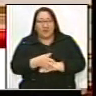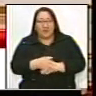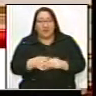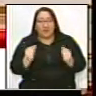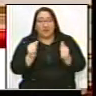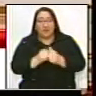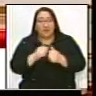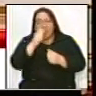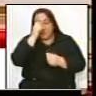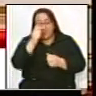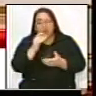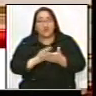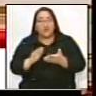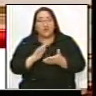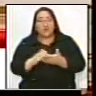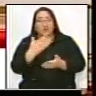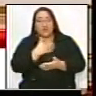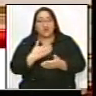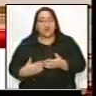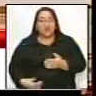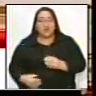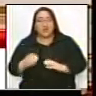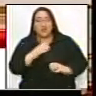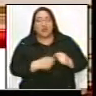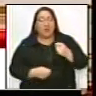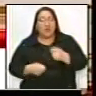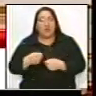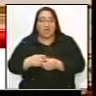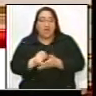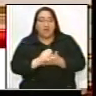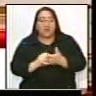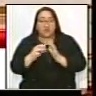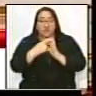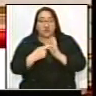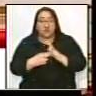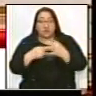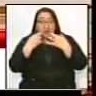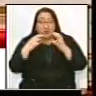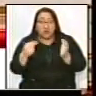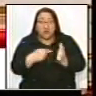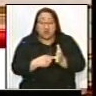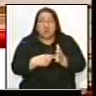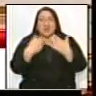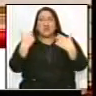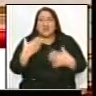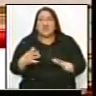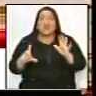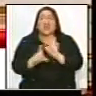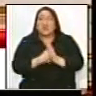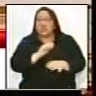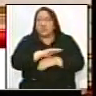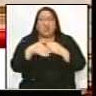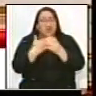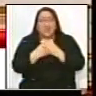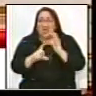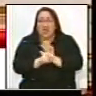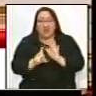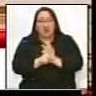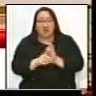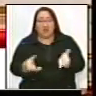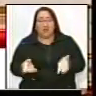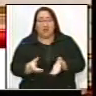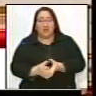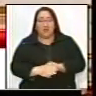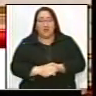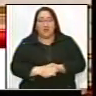la venia del presidente de la cooperativa, inscrito en registros públicos, reconocido con todas las leyes.